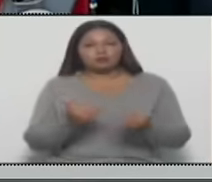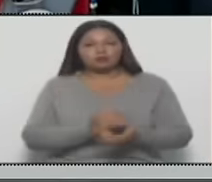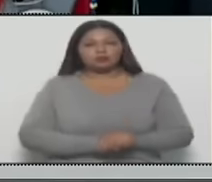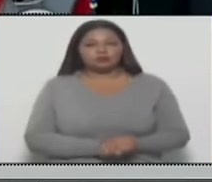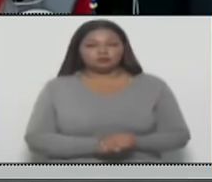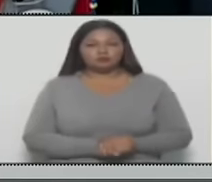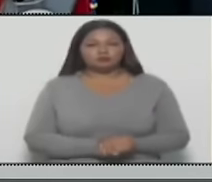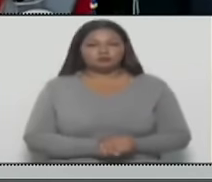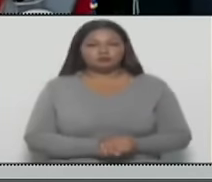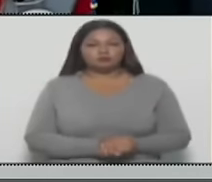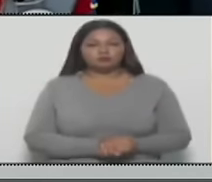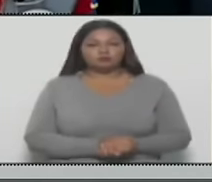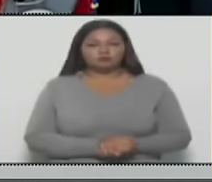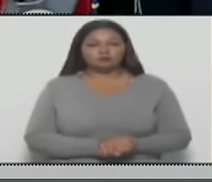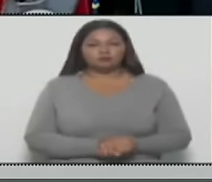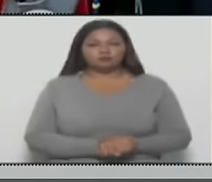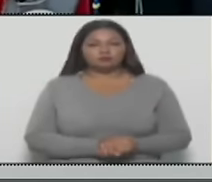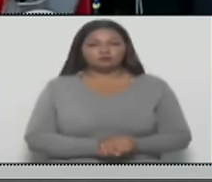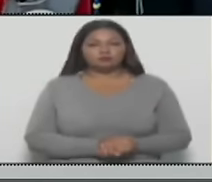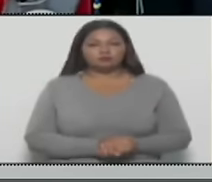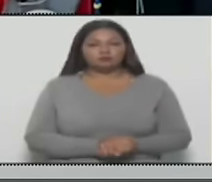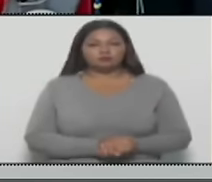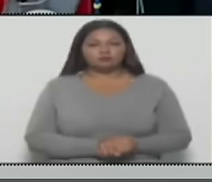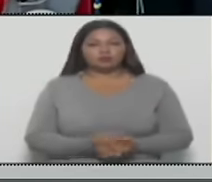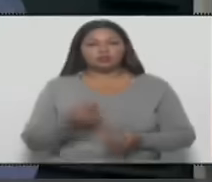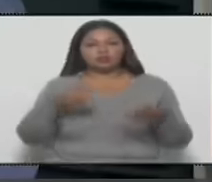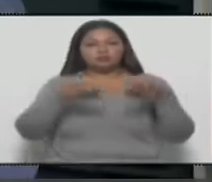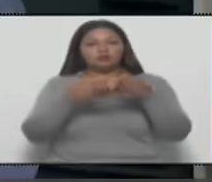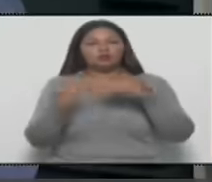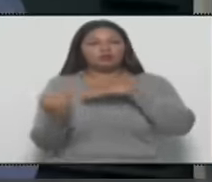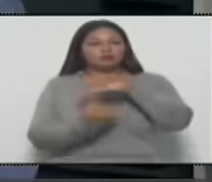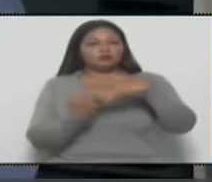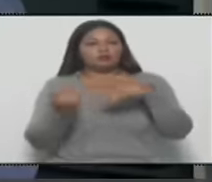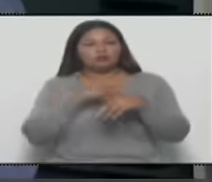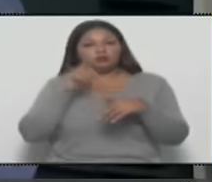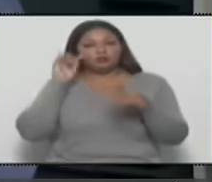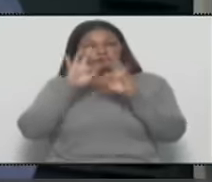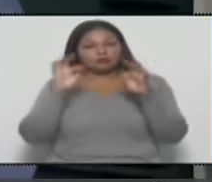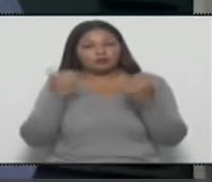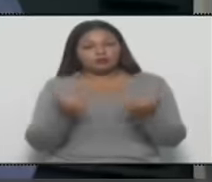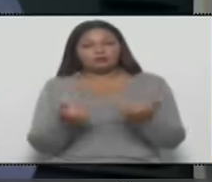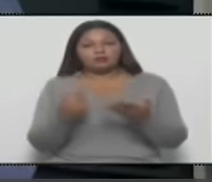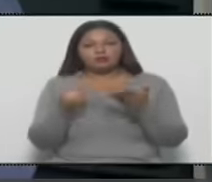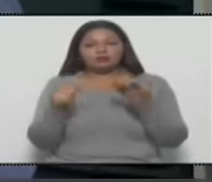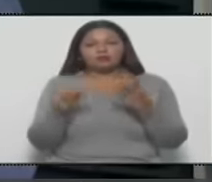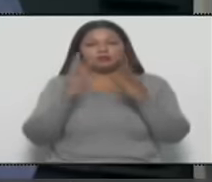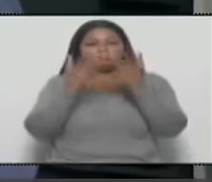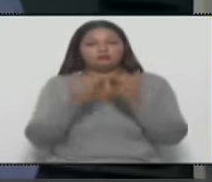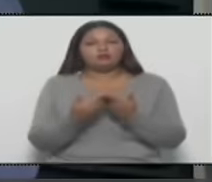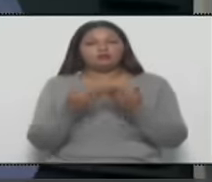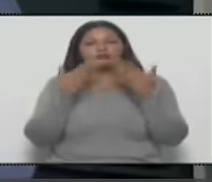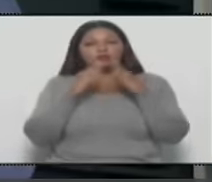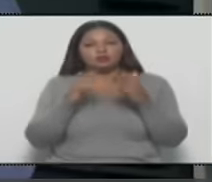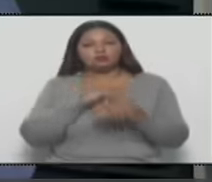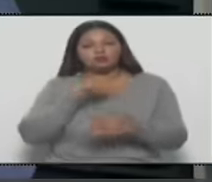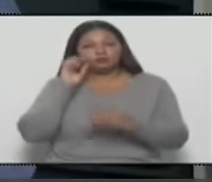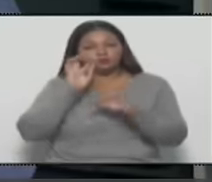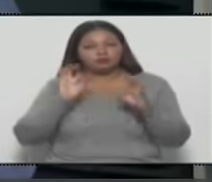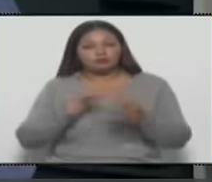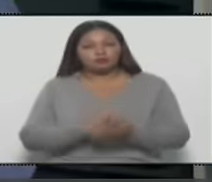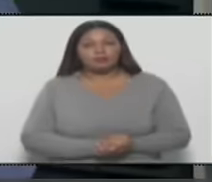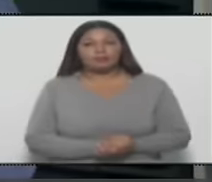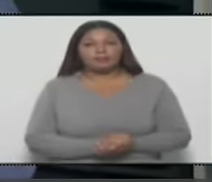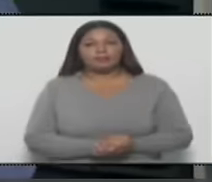también estaba en este grupo, sí, de instituciones. Todos nuestros entes de la administración pública tienen un proveedor de servicios